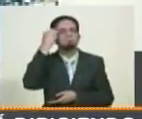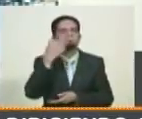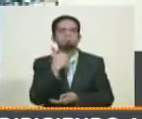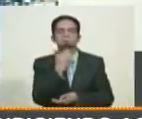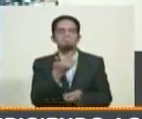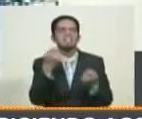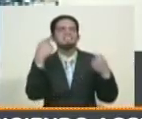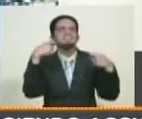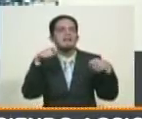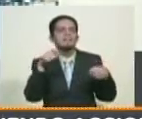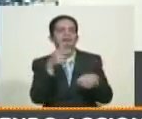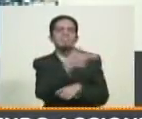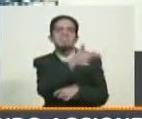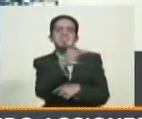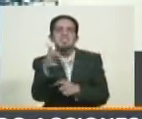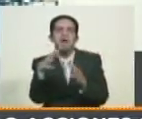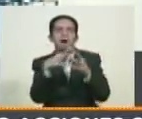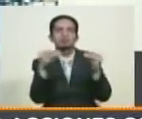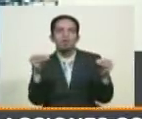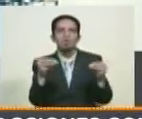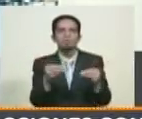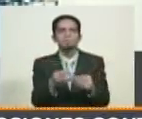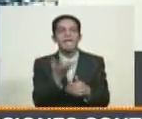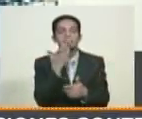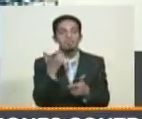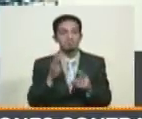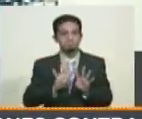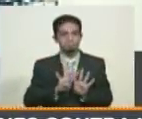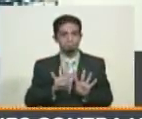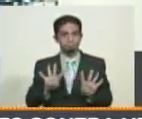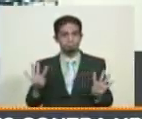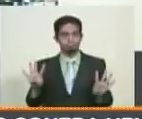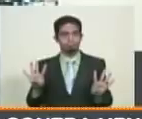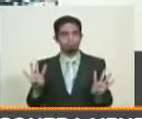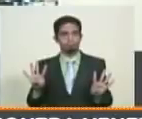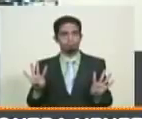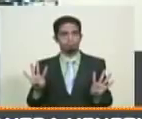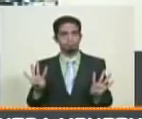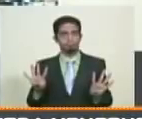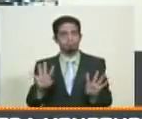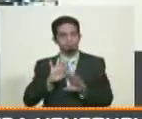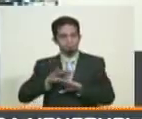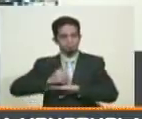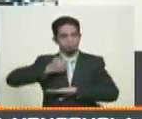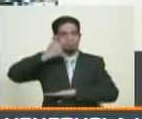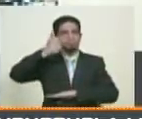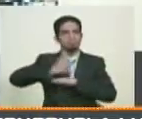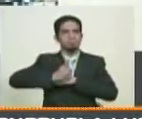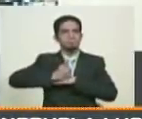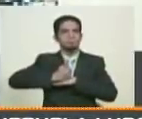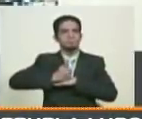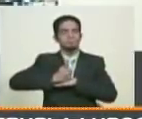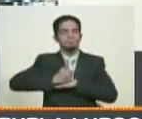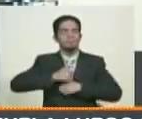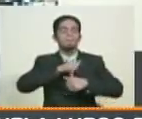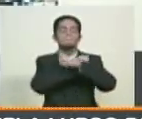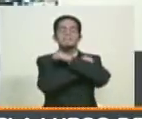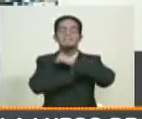una masacre, porque quienes estábamos allí presentes, jefe de poderes públicos y el alto mando